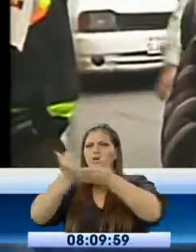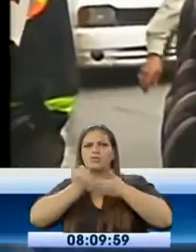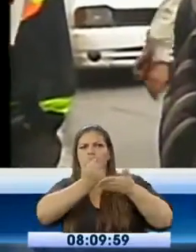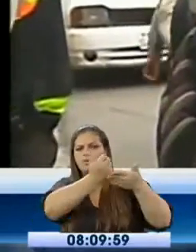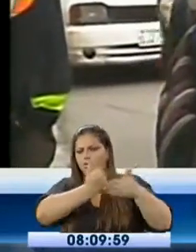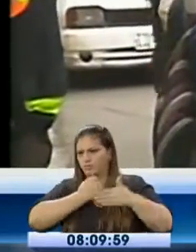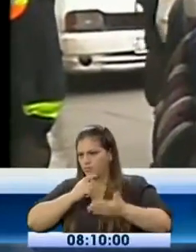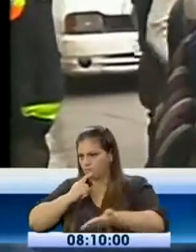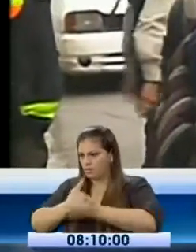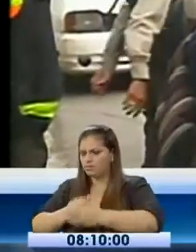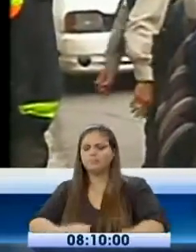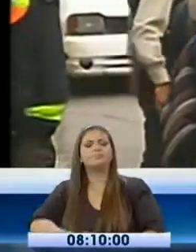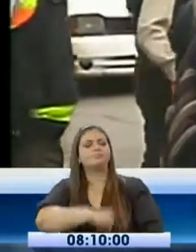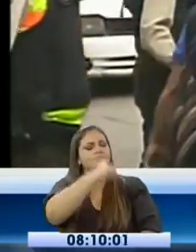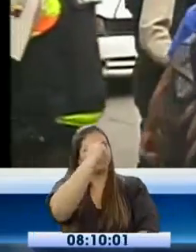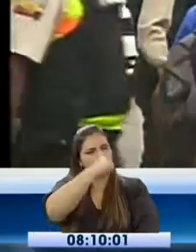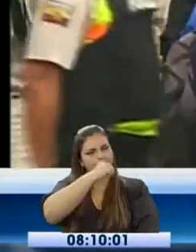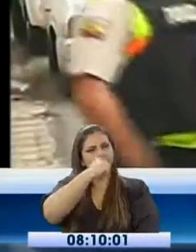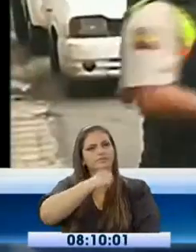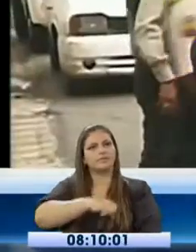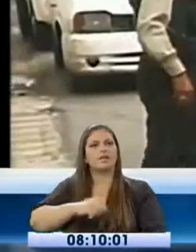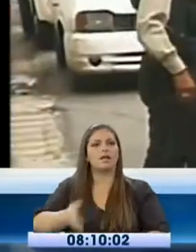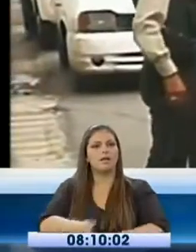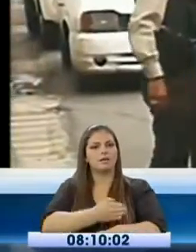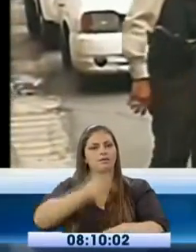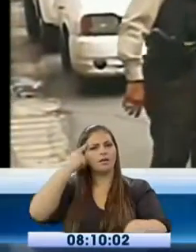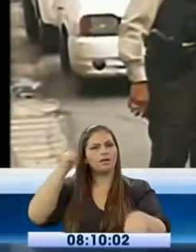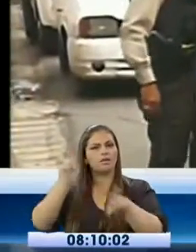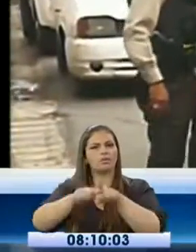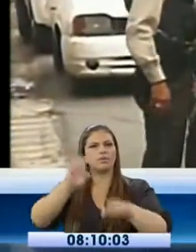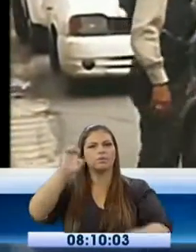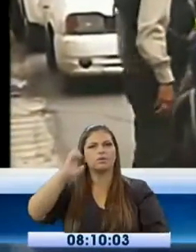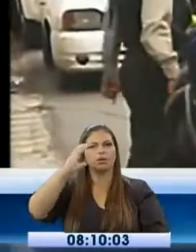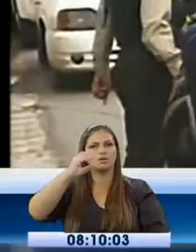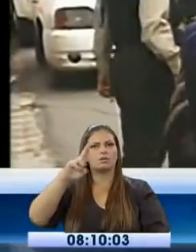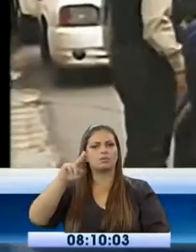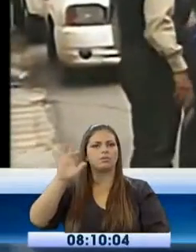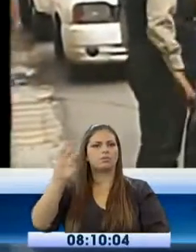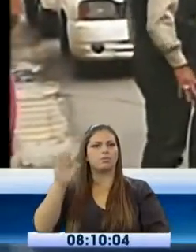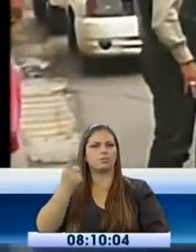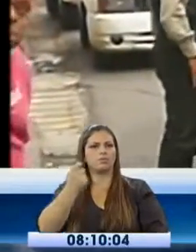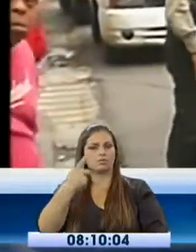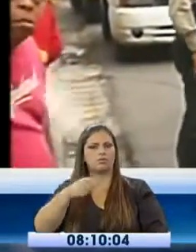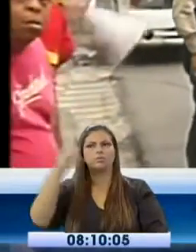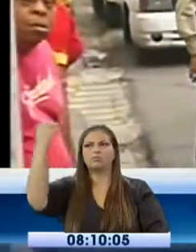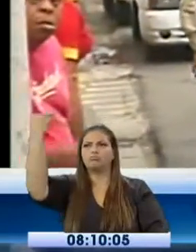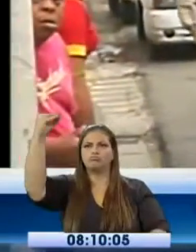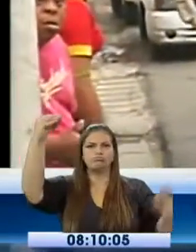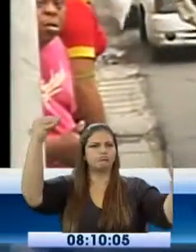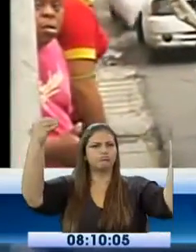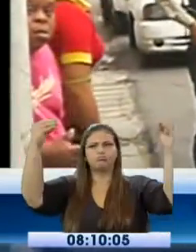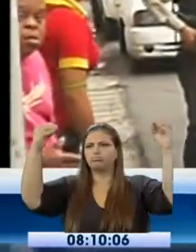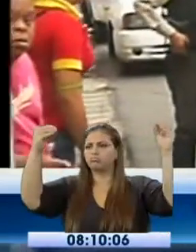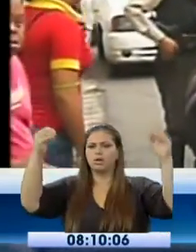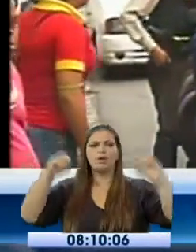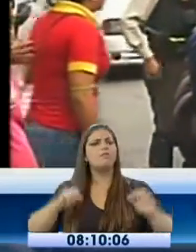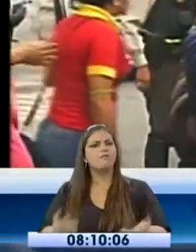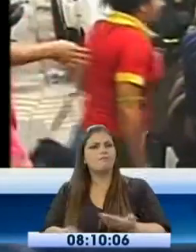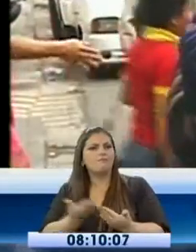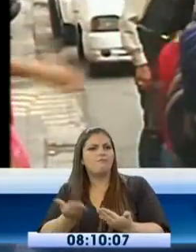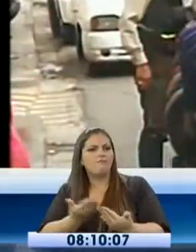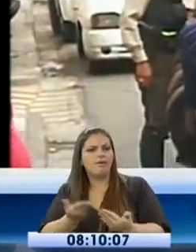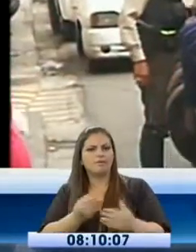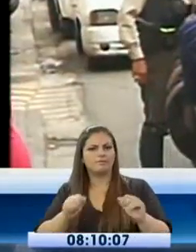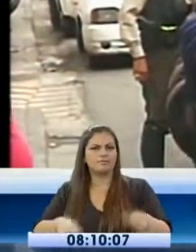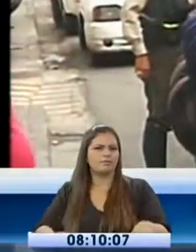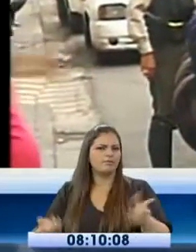apoyo que tenemos directamente con el ECU-911. Mediante las cámaras podemos visualizar cualquier tipo de inconvenientes que se estén